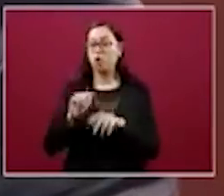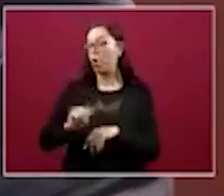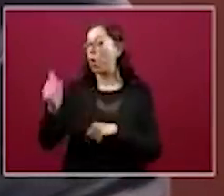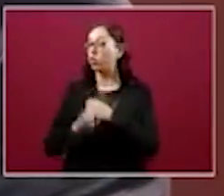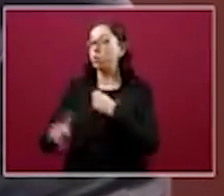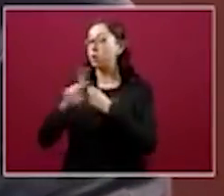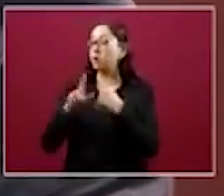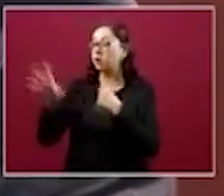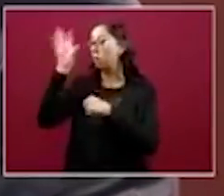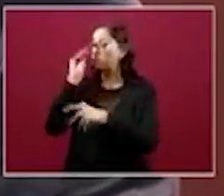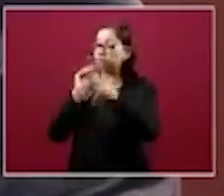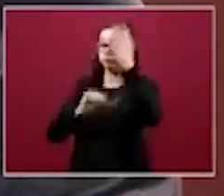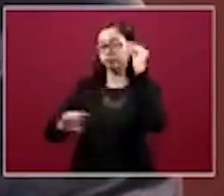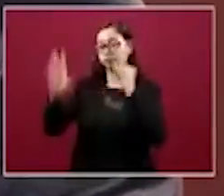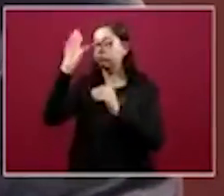aprendidas